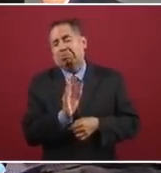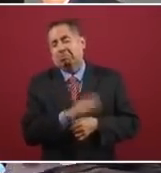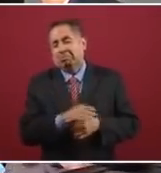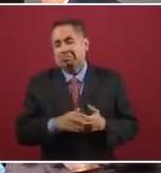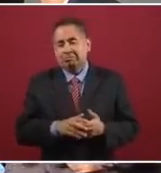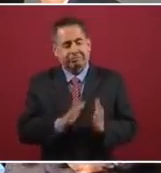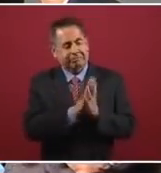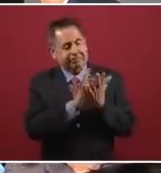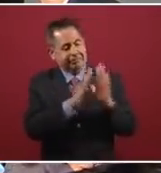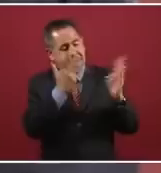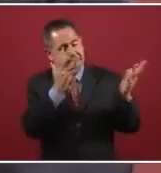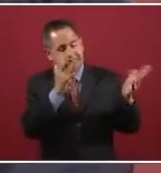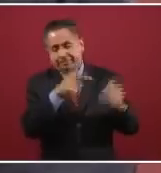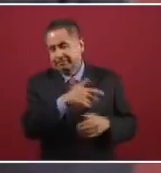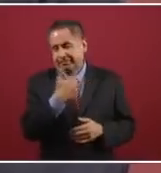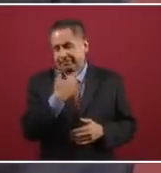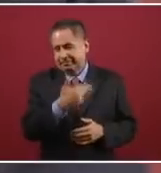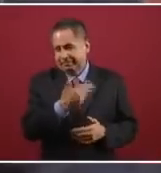Aplauso.